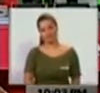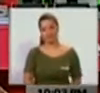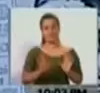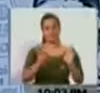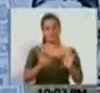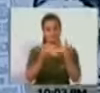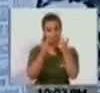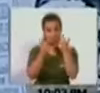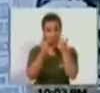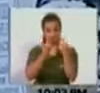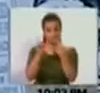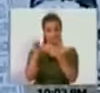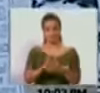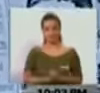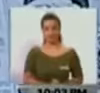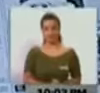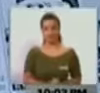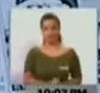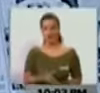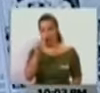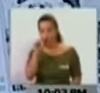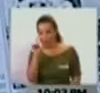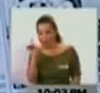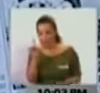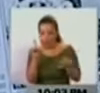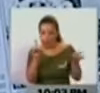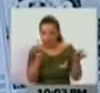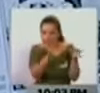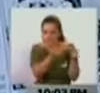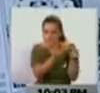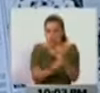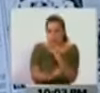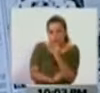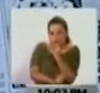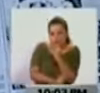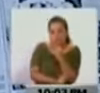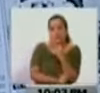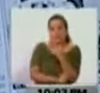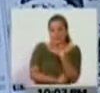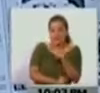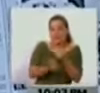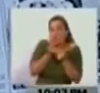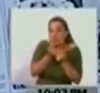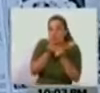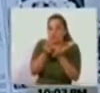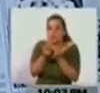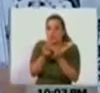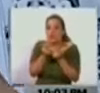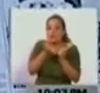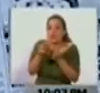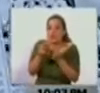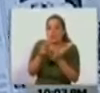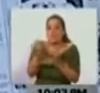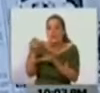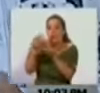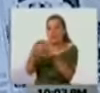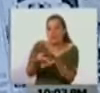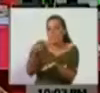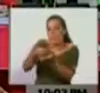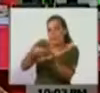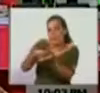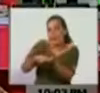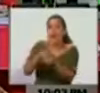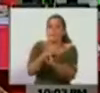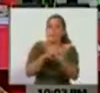Miren esto, amigo secreto de Dajer amenaza con revelar manejos en plan de inversiones si le sacan a reducir lo de Recadi, lo que decía Aristóbulo,